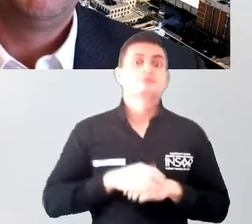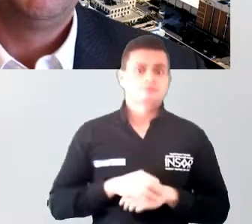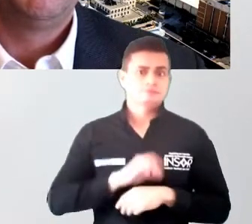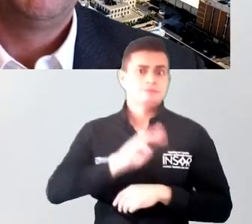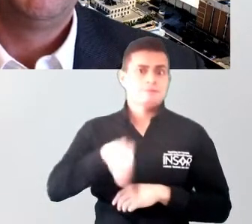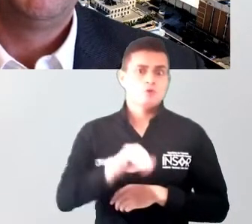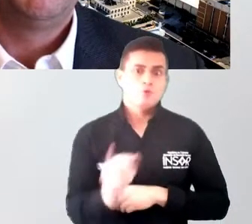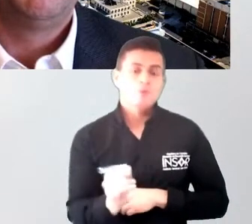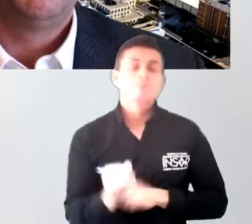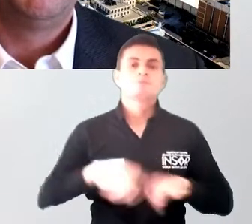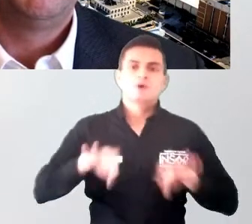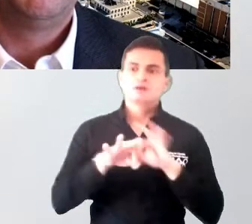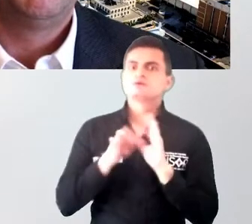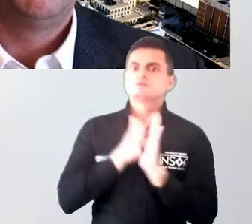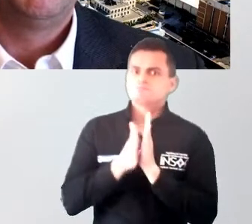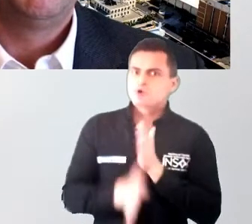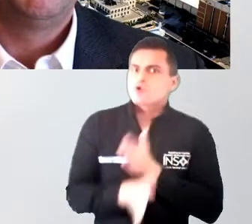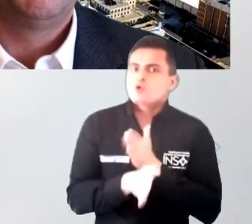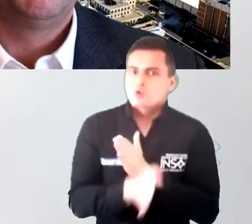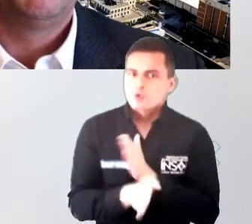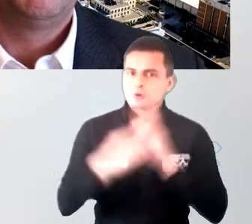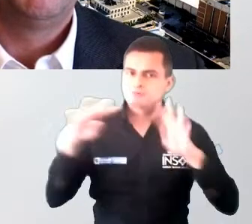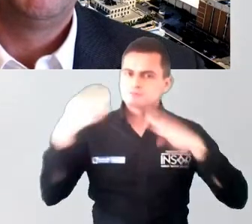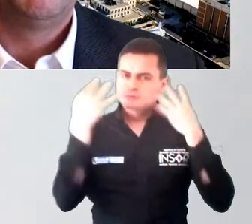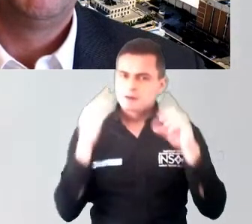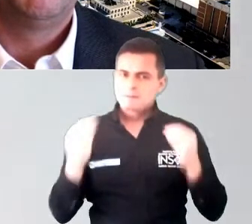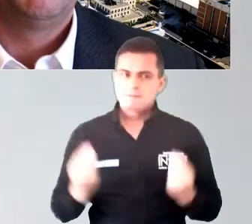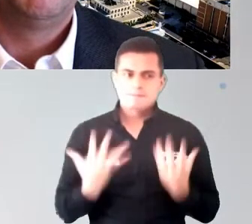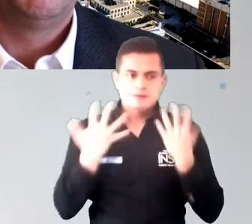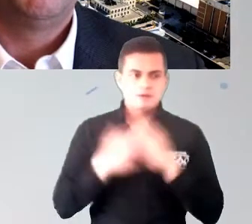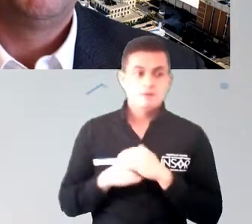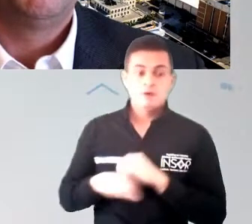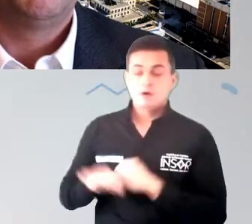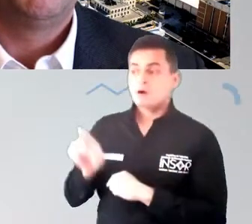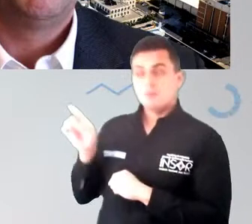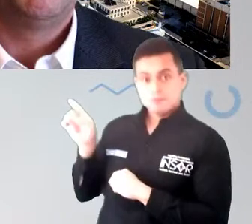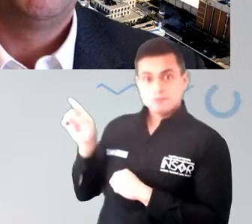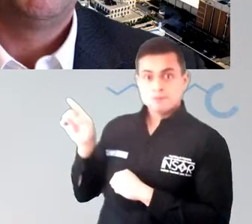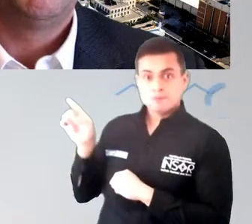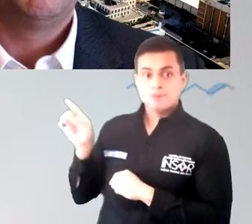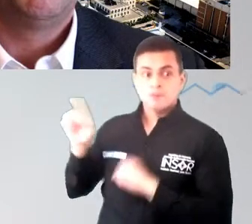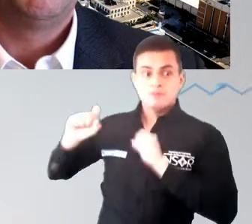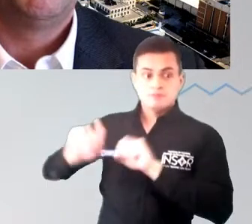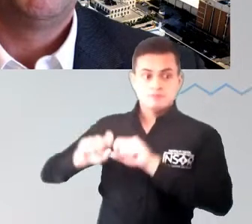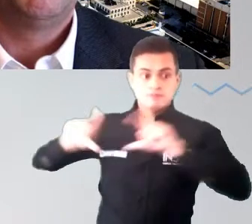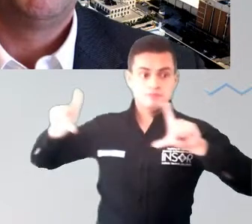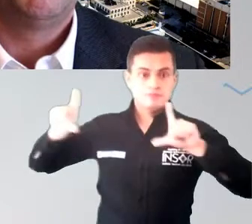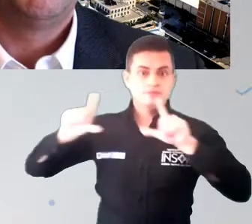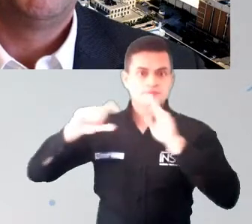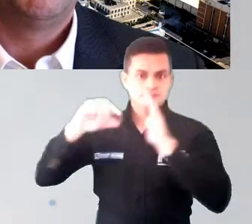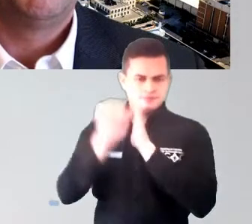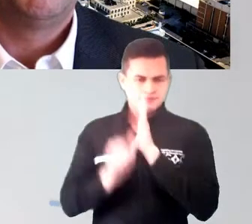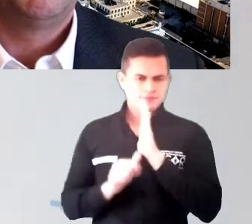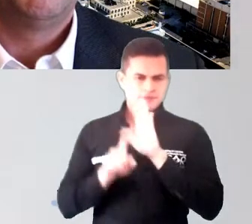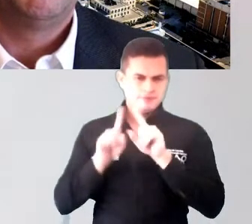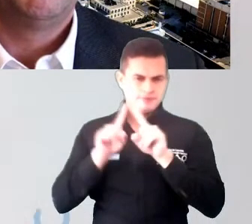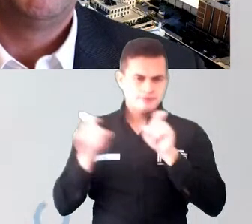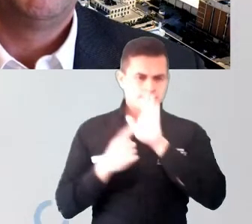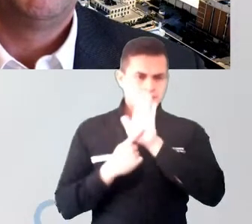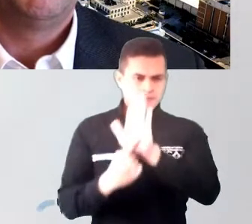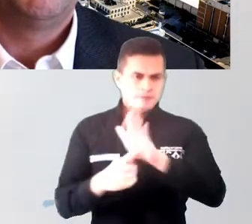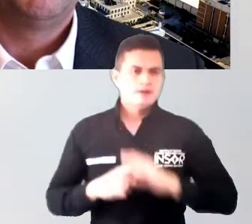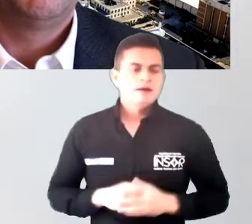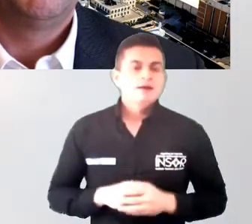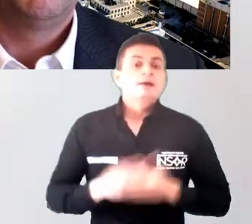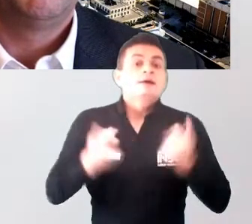dos inmersiones. Si muestran mi pantalla, veremos de qué se trata. Y pues les deseo